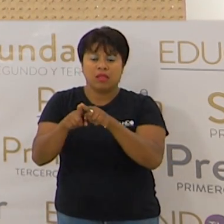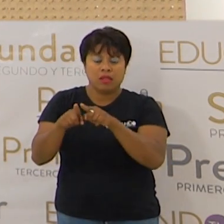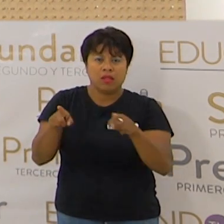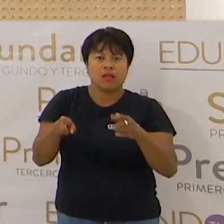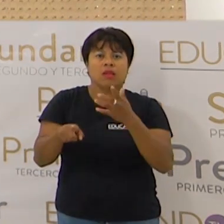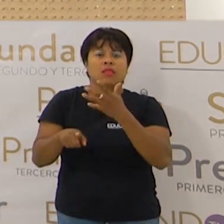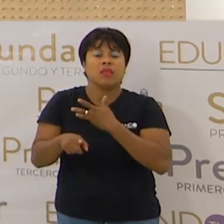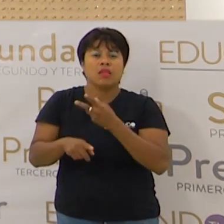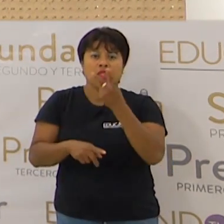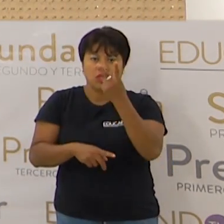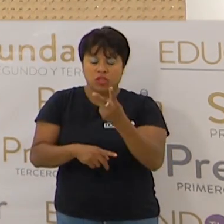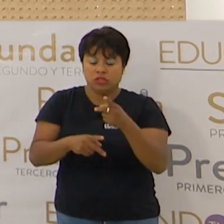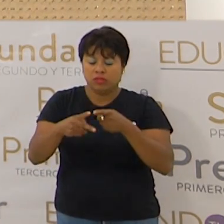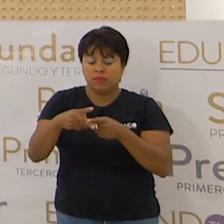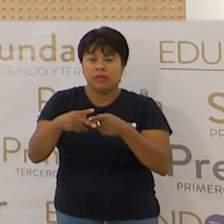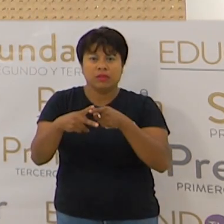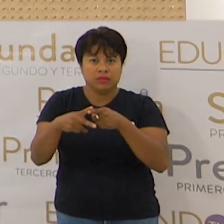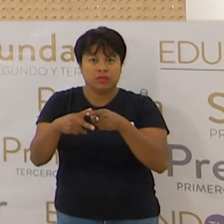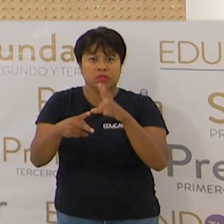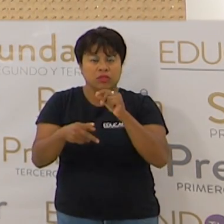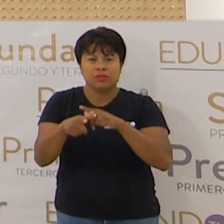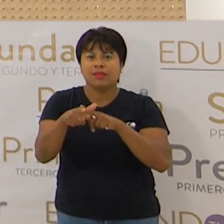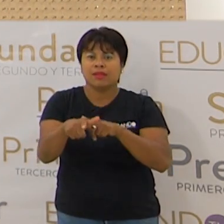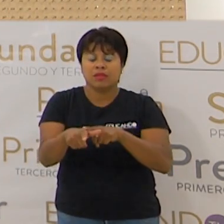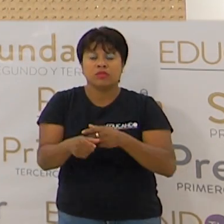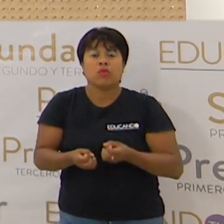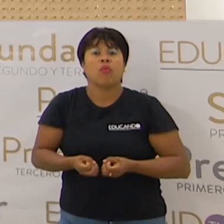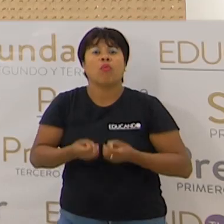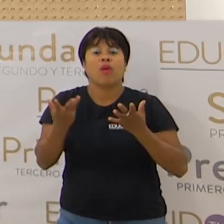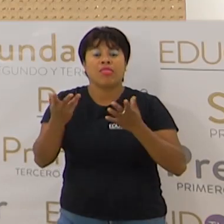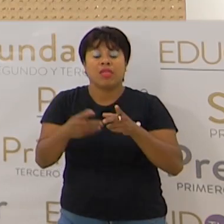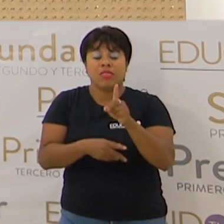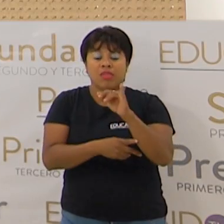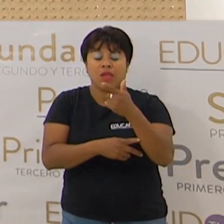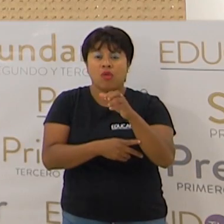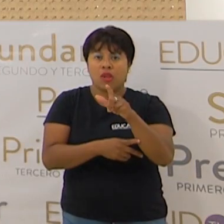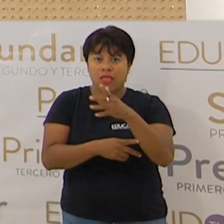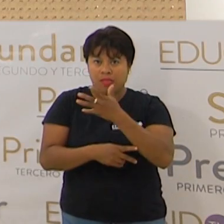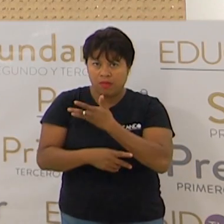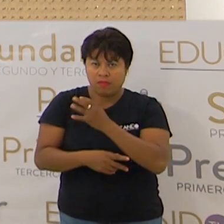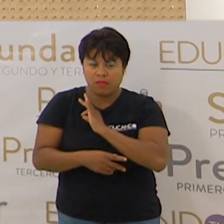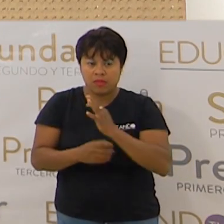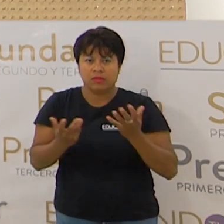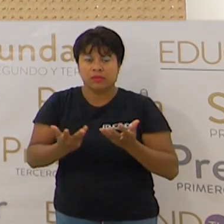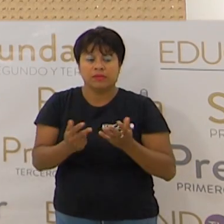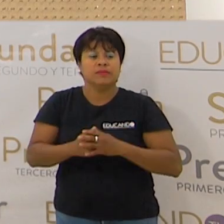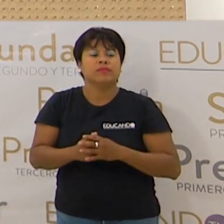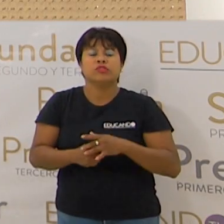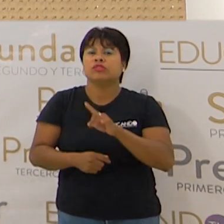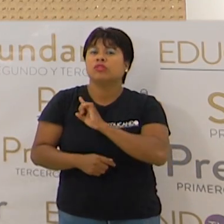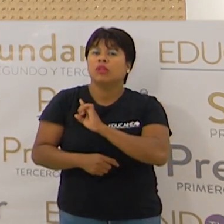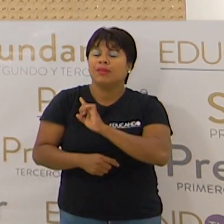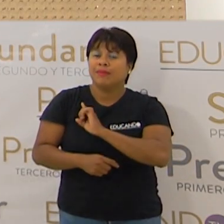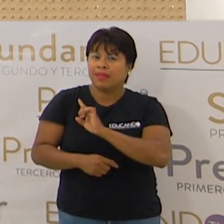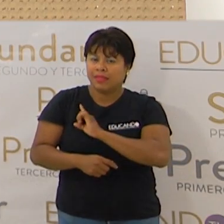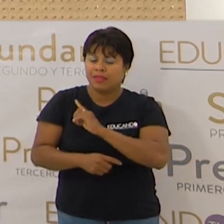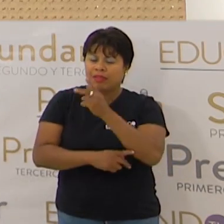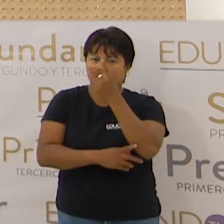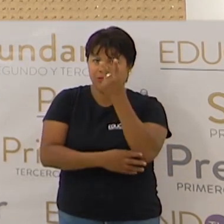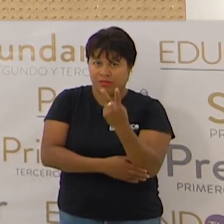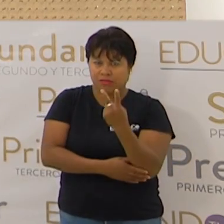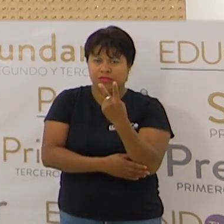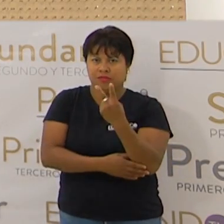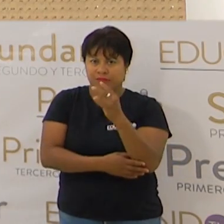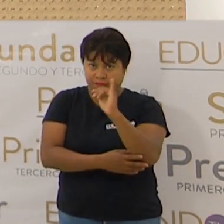que unen a dos vértices no consecutivos, ¿cuántas diagonales se le pueden marcar? Solamente